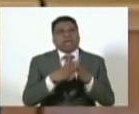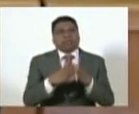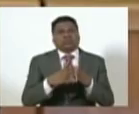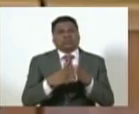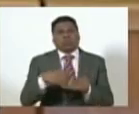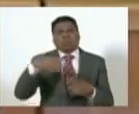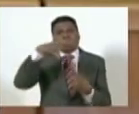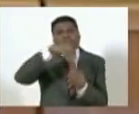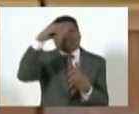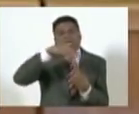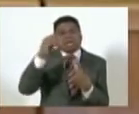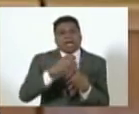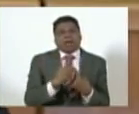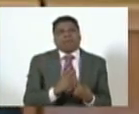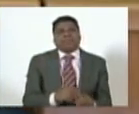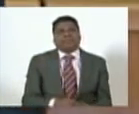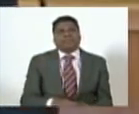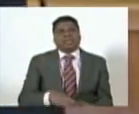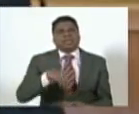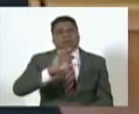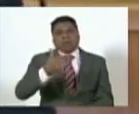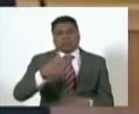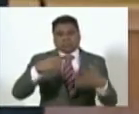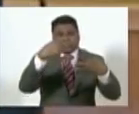Chacao, Baruta y El Hatillo.